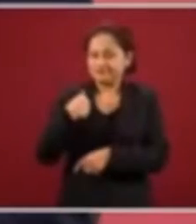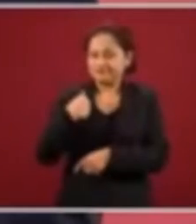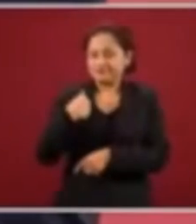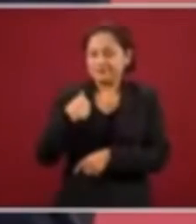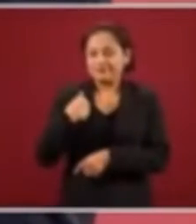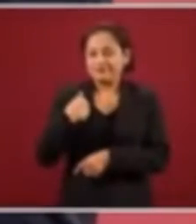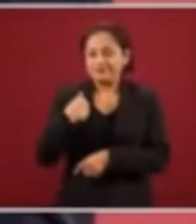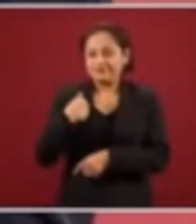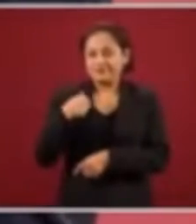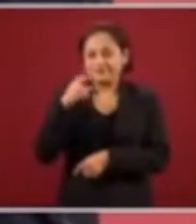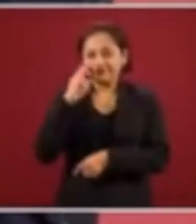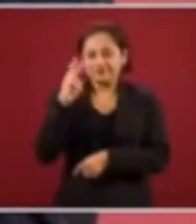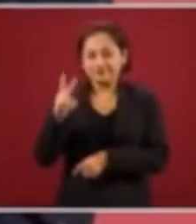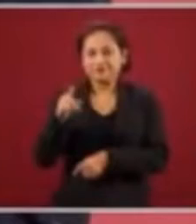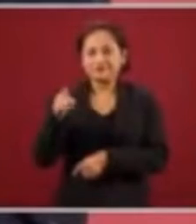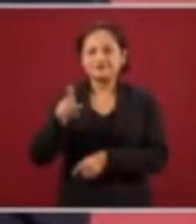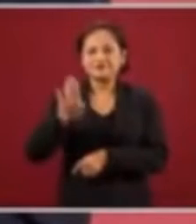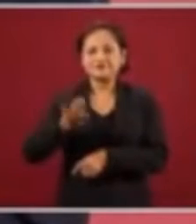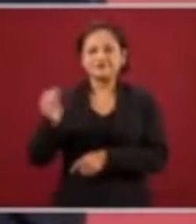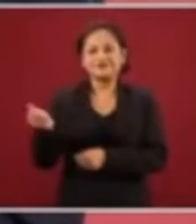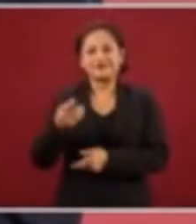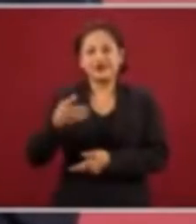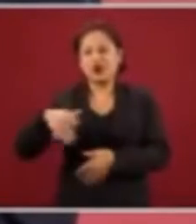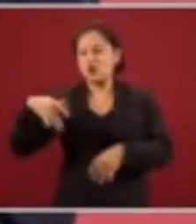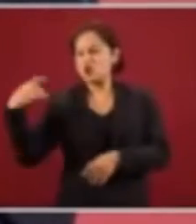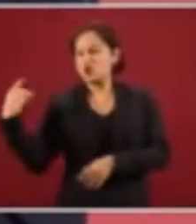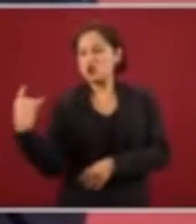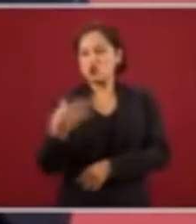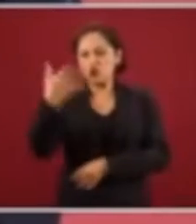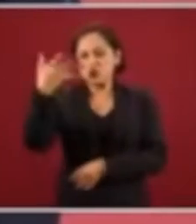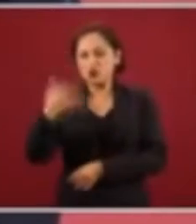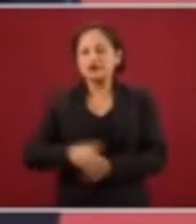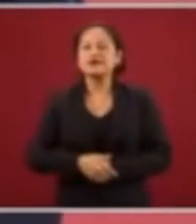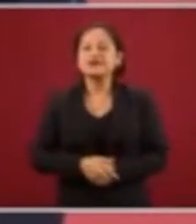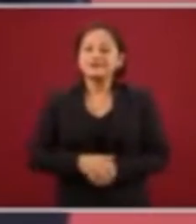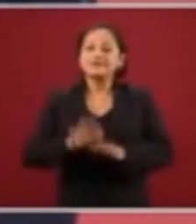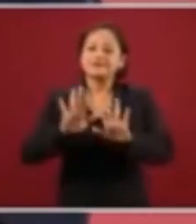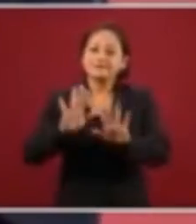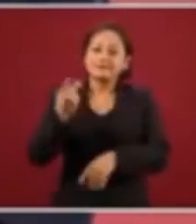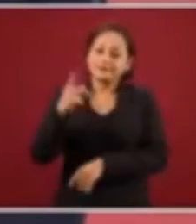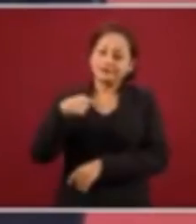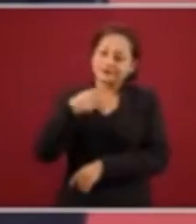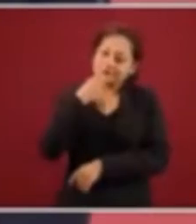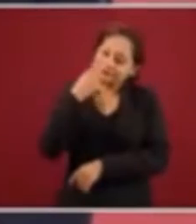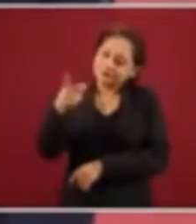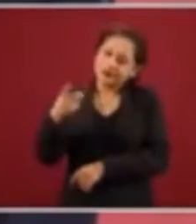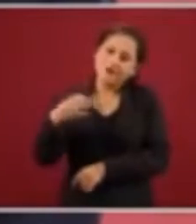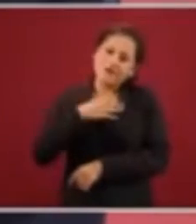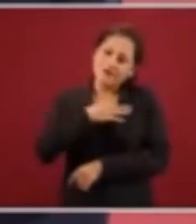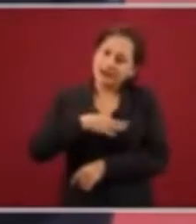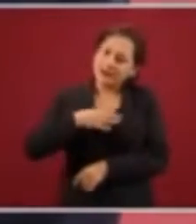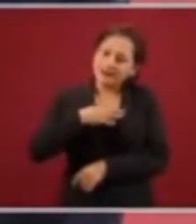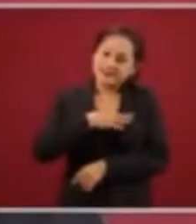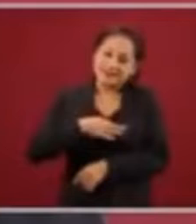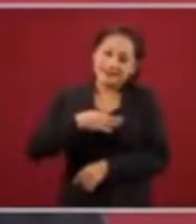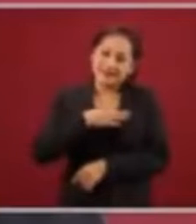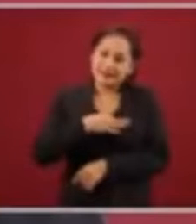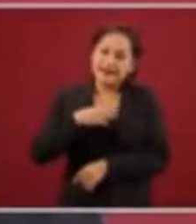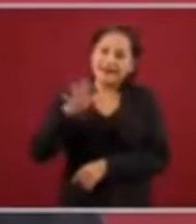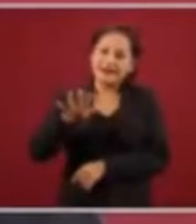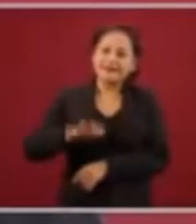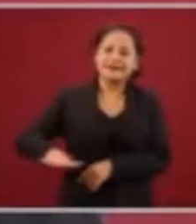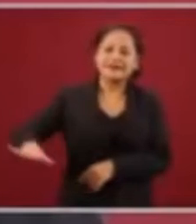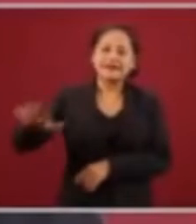conocía antes como paliza. Pero felicidades a todo el pueblo